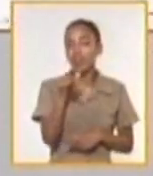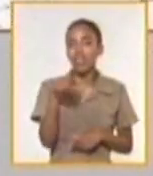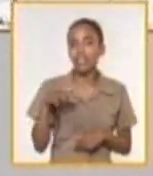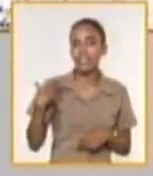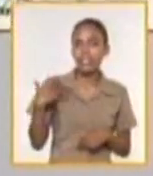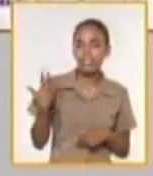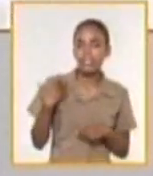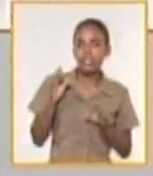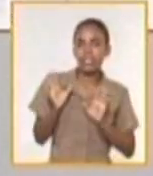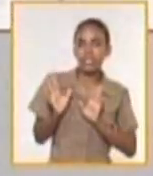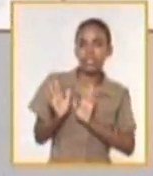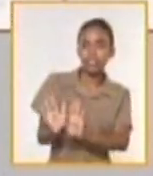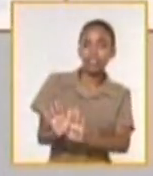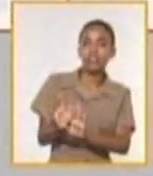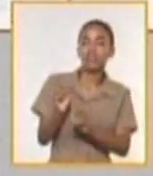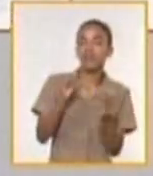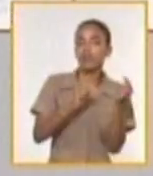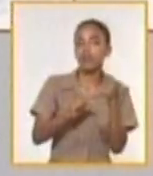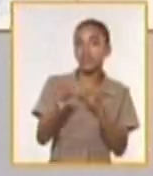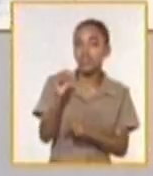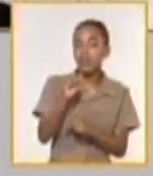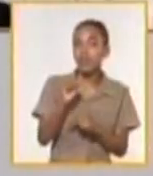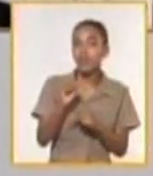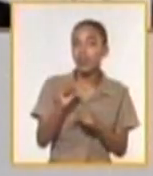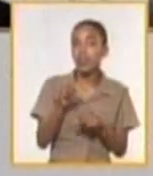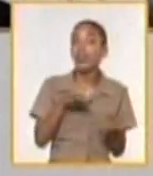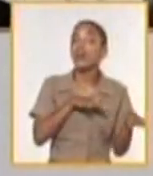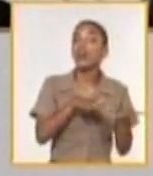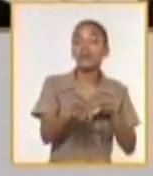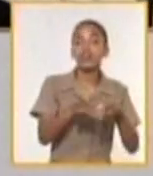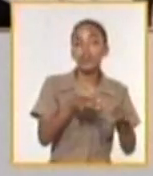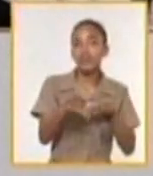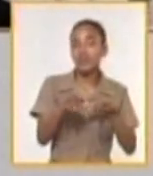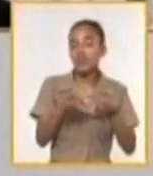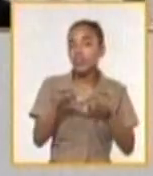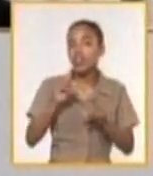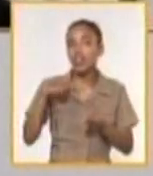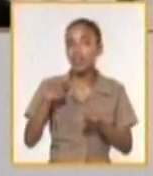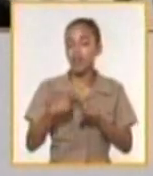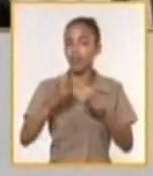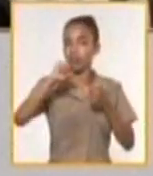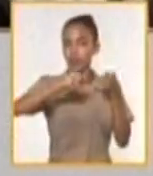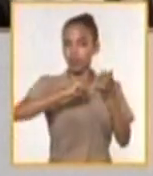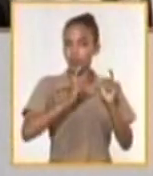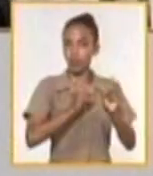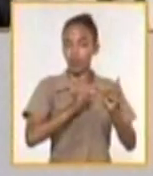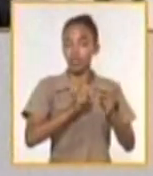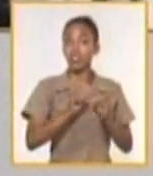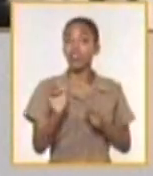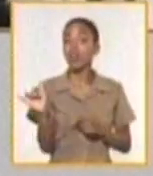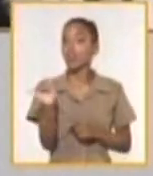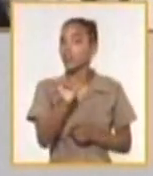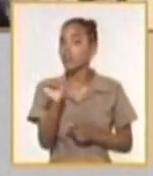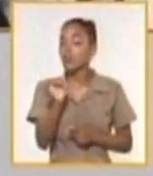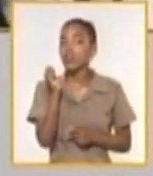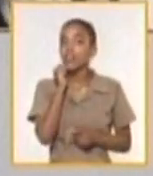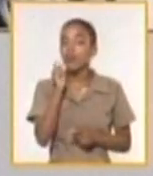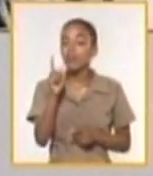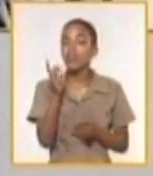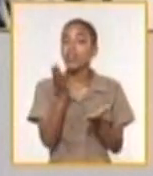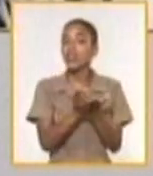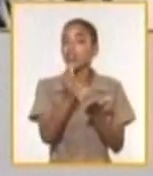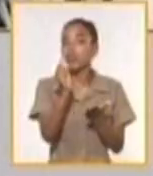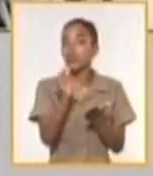es protagonista, no solo en su accionar o en su conducta política, sino también incluso estudiantil desde